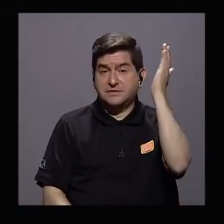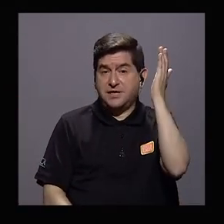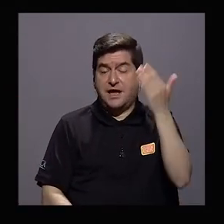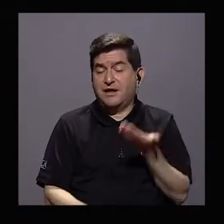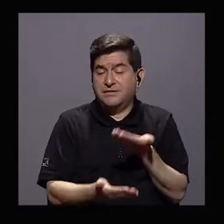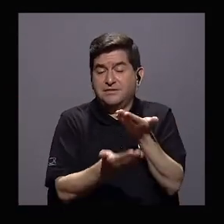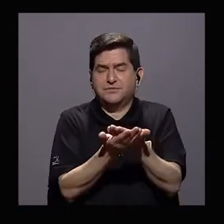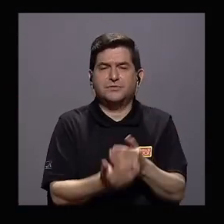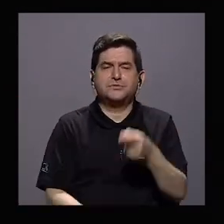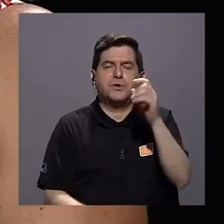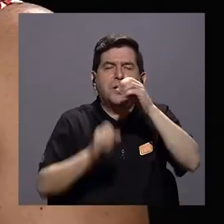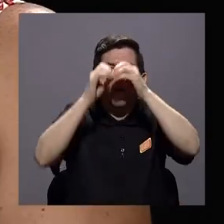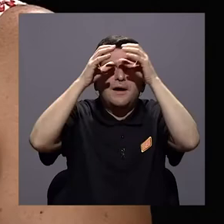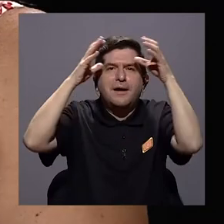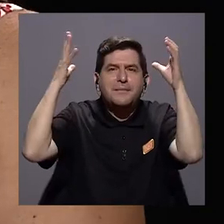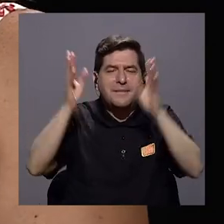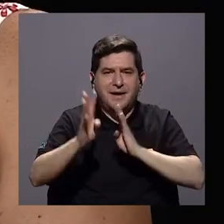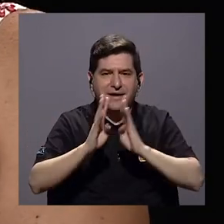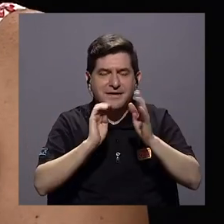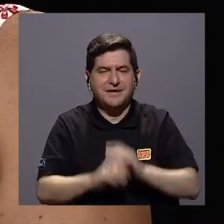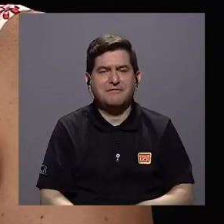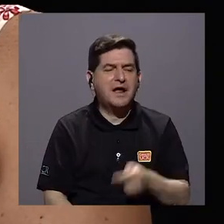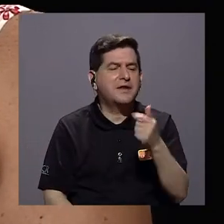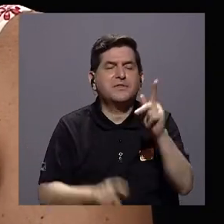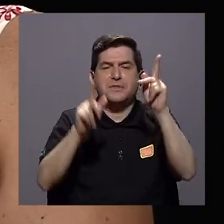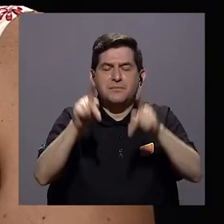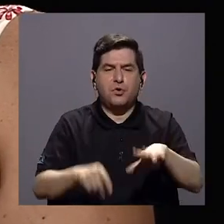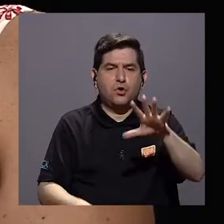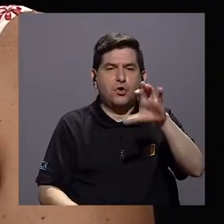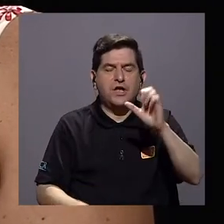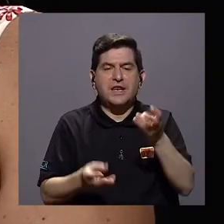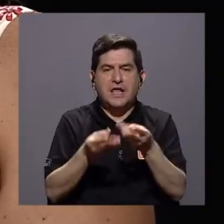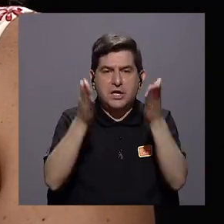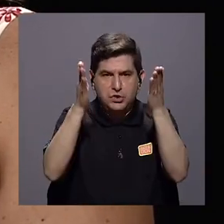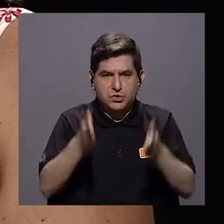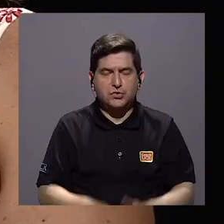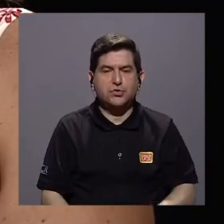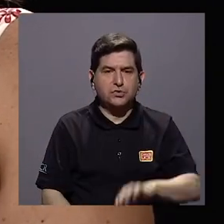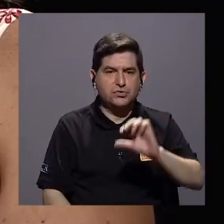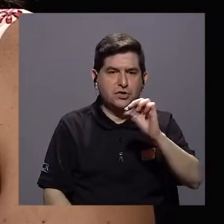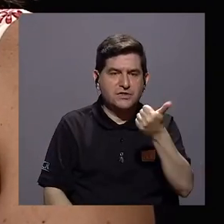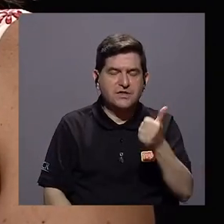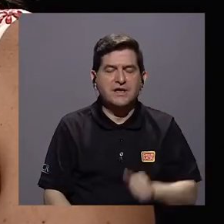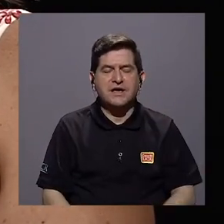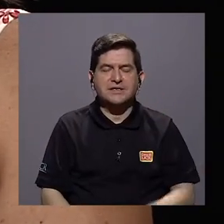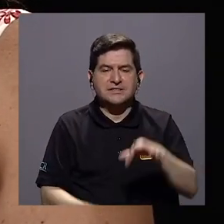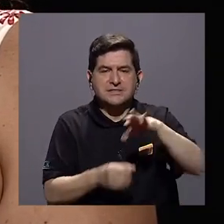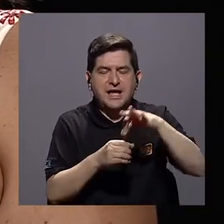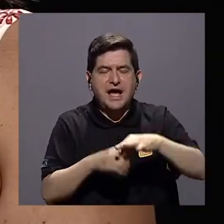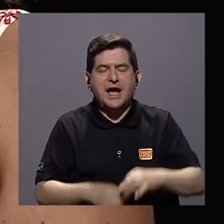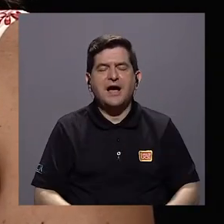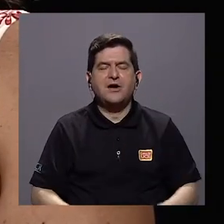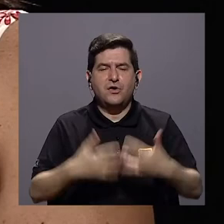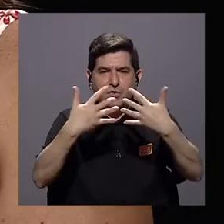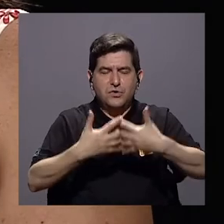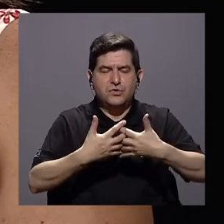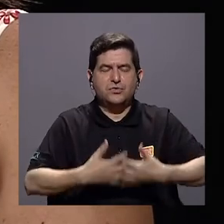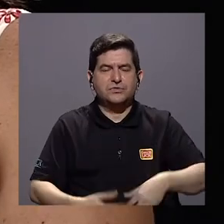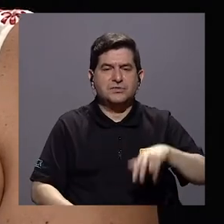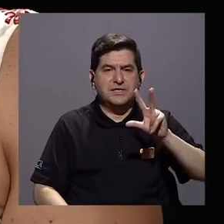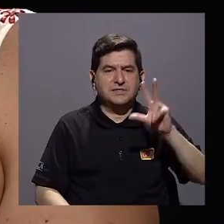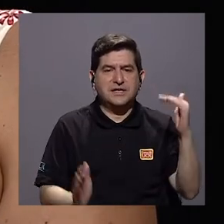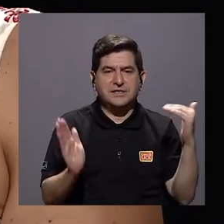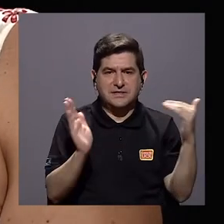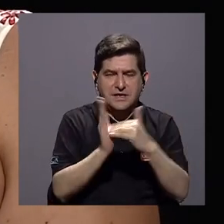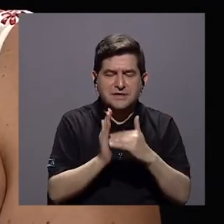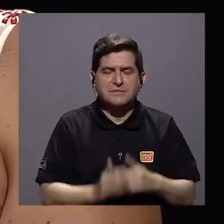el discurso que se ha planteado. Imagínese que si estamos hablando de muy pocos, con 500 productores, 10 agroindustrias y 33 mil empleos, ¿en manos